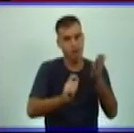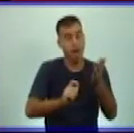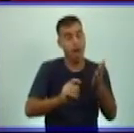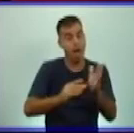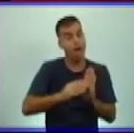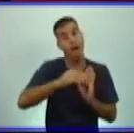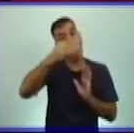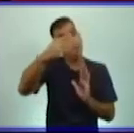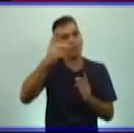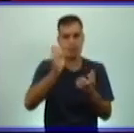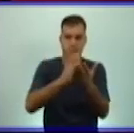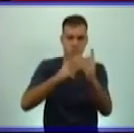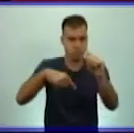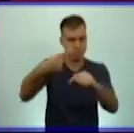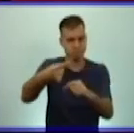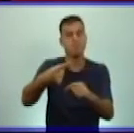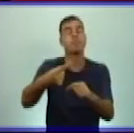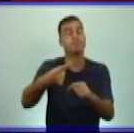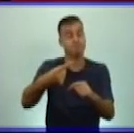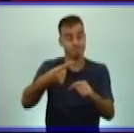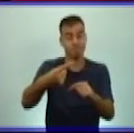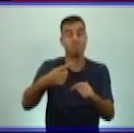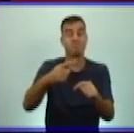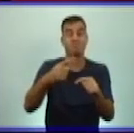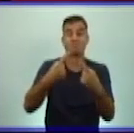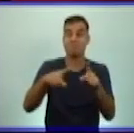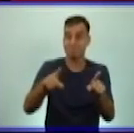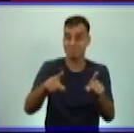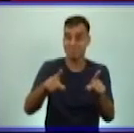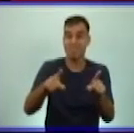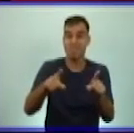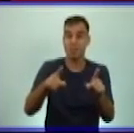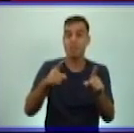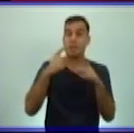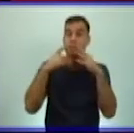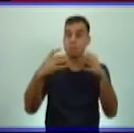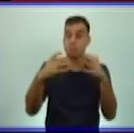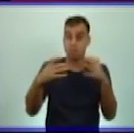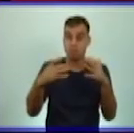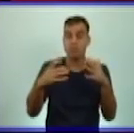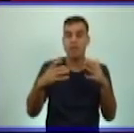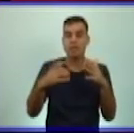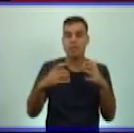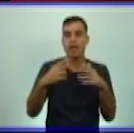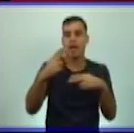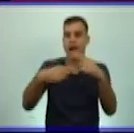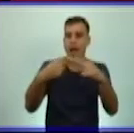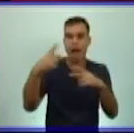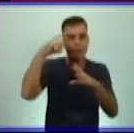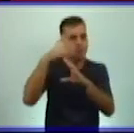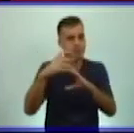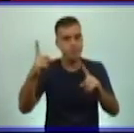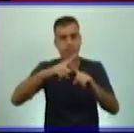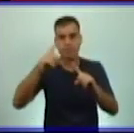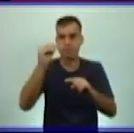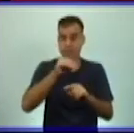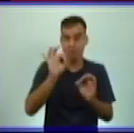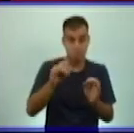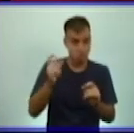clase. Pero es muy importante las aplicaciones a la ciencia y a la técnica de este